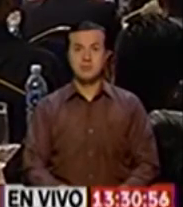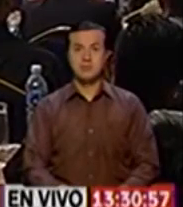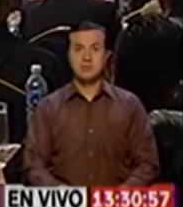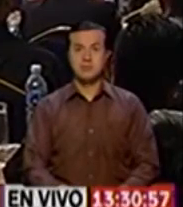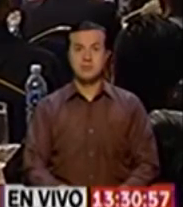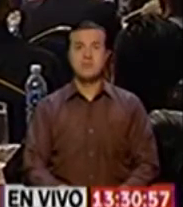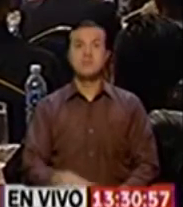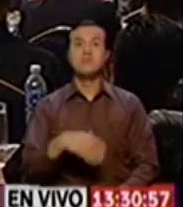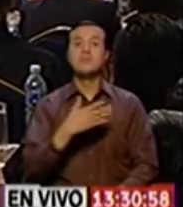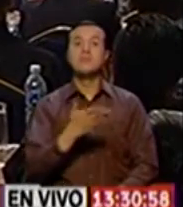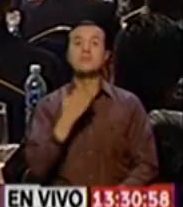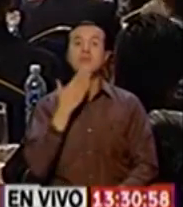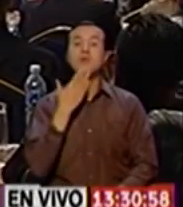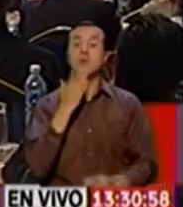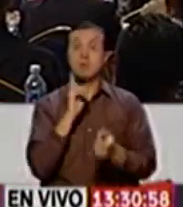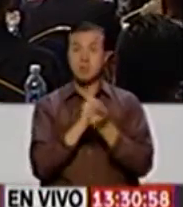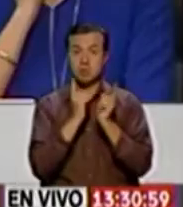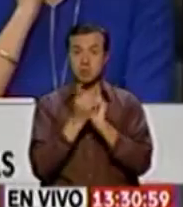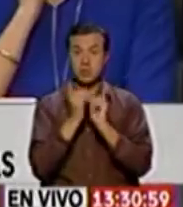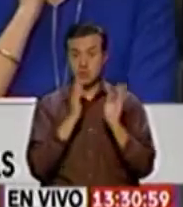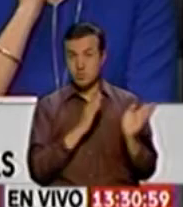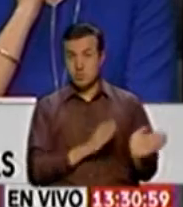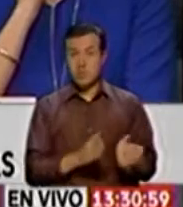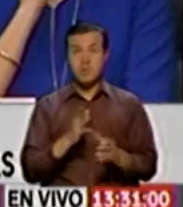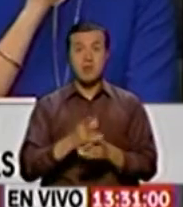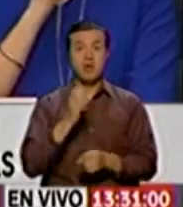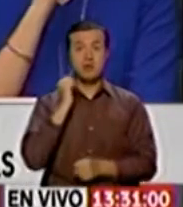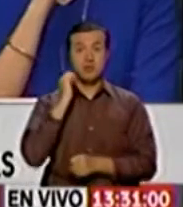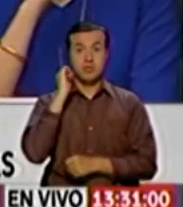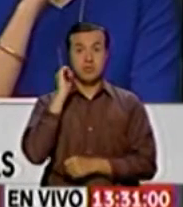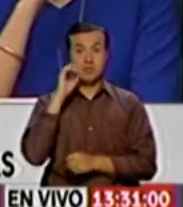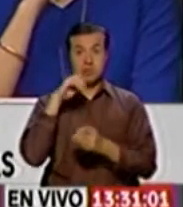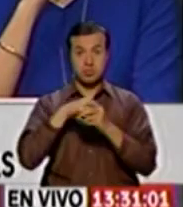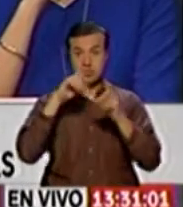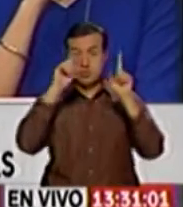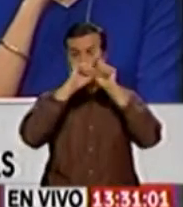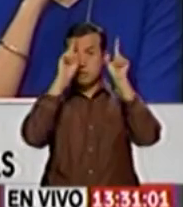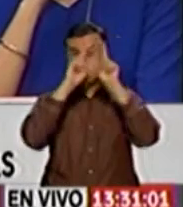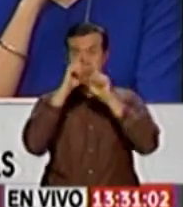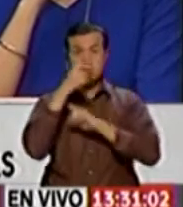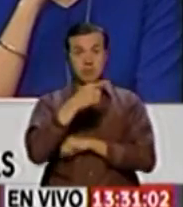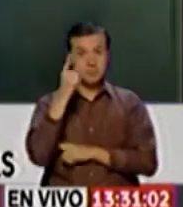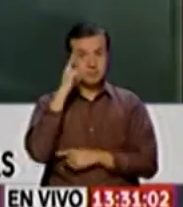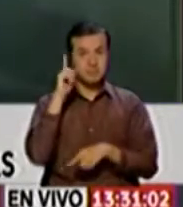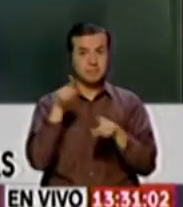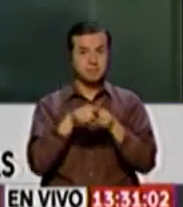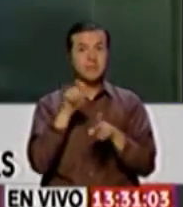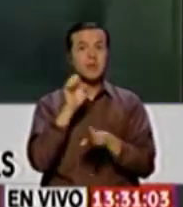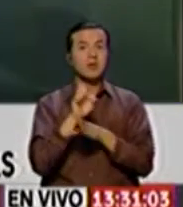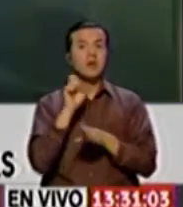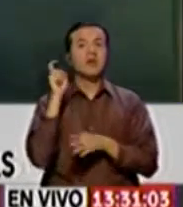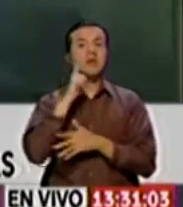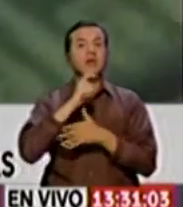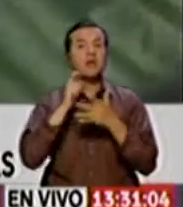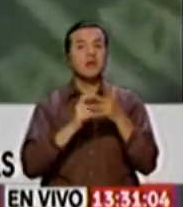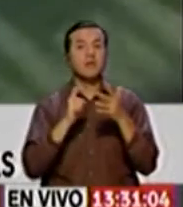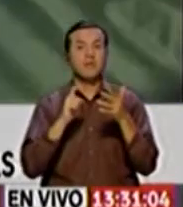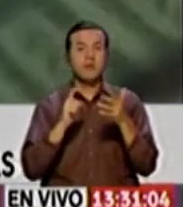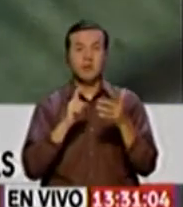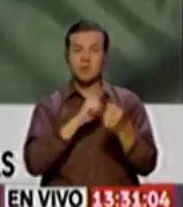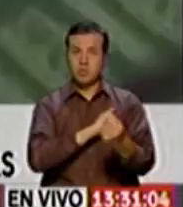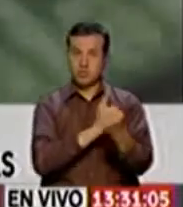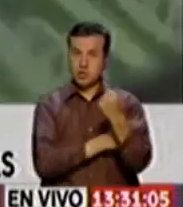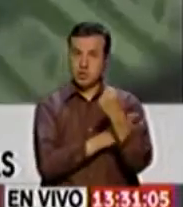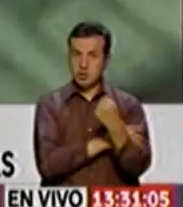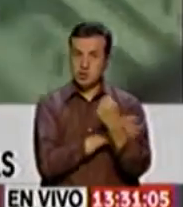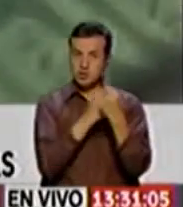Quienes intervinieron en este encuentro, organizado por la Federación Interamericana Empresarial, coincidieron en que el Ecuador requiere fortalecer la dolarización